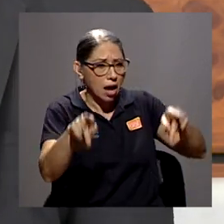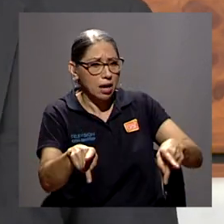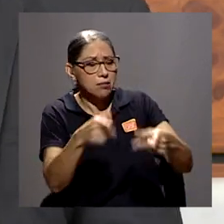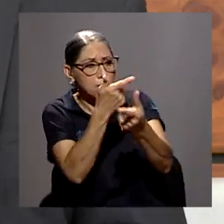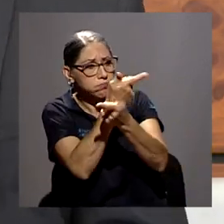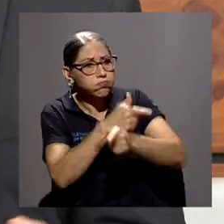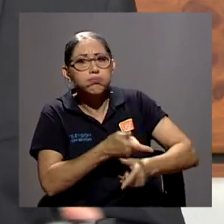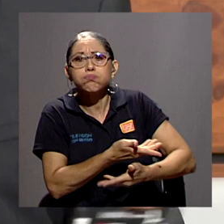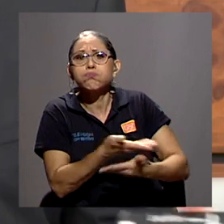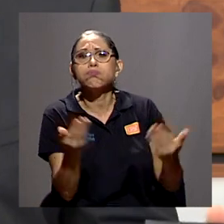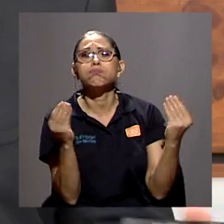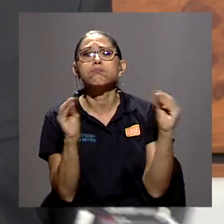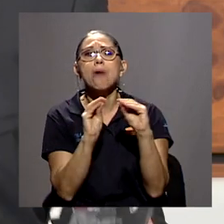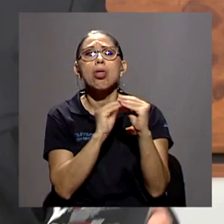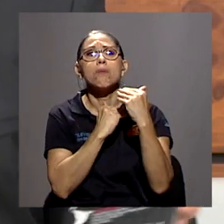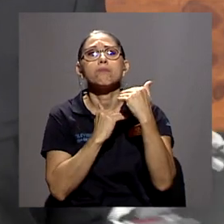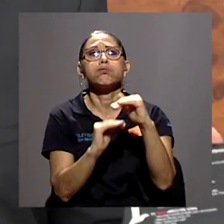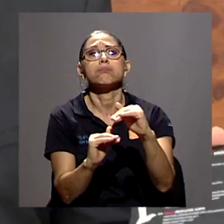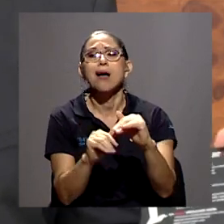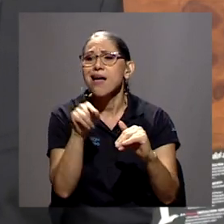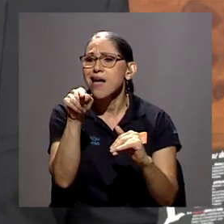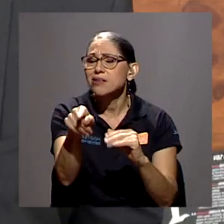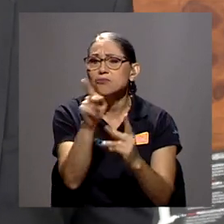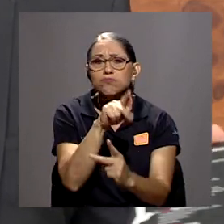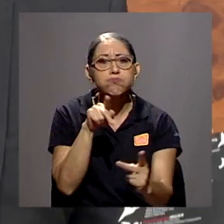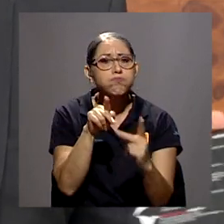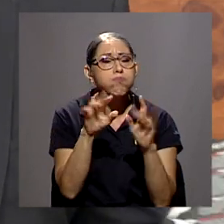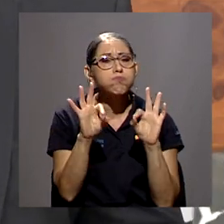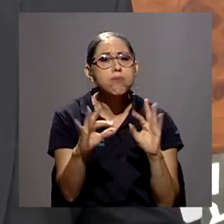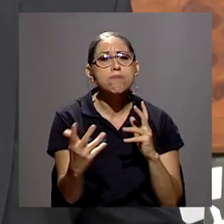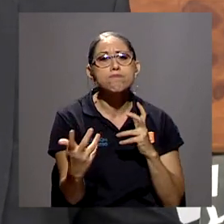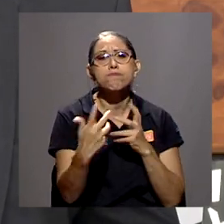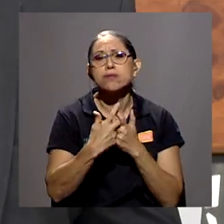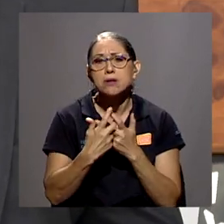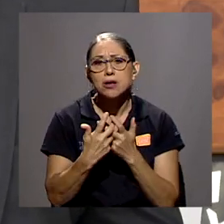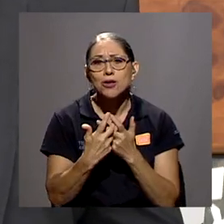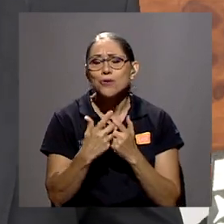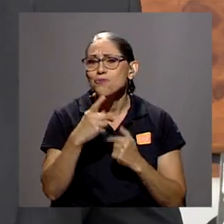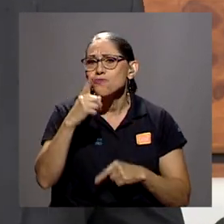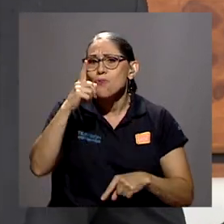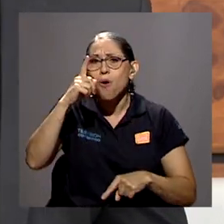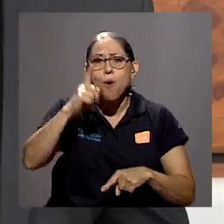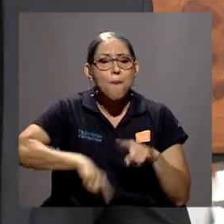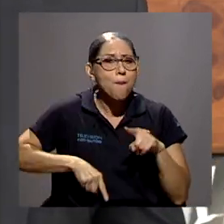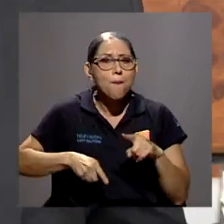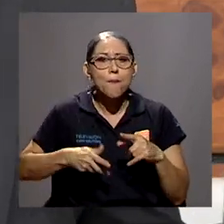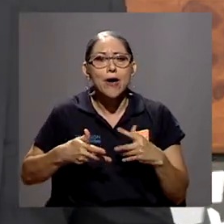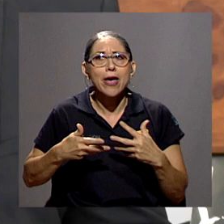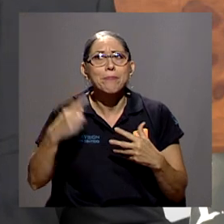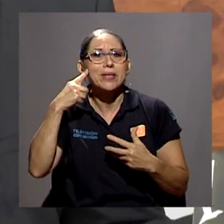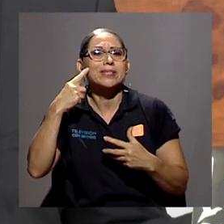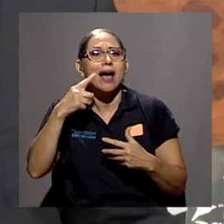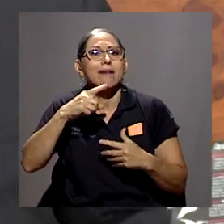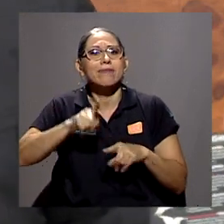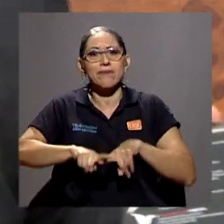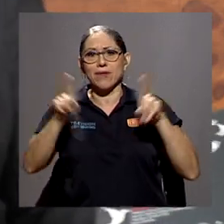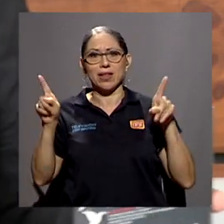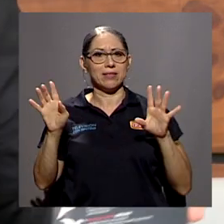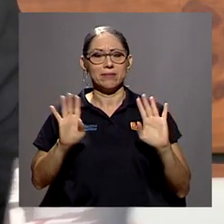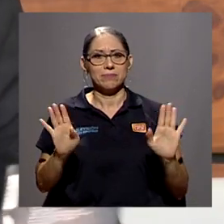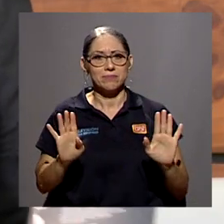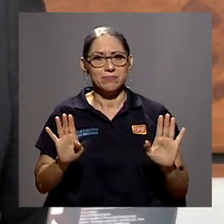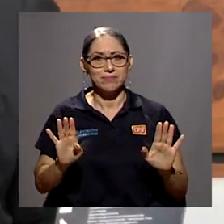complejos ese es el escenario perfecto el público perfecto no hay posibilidad de pensar otra cosa